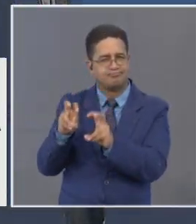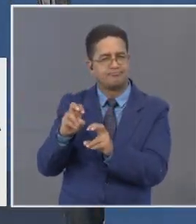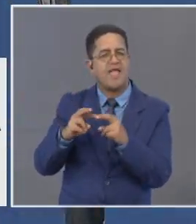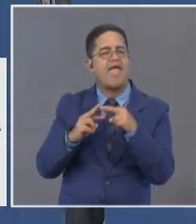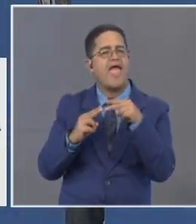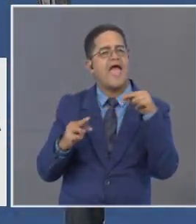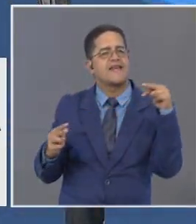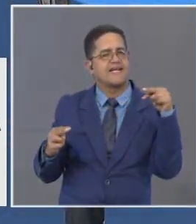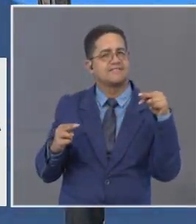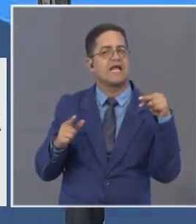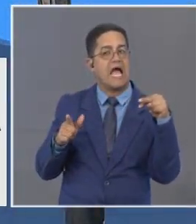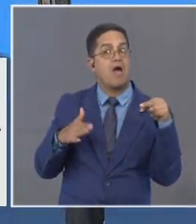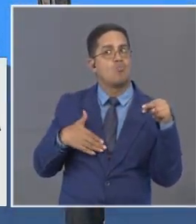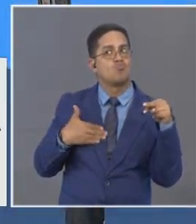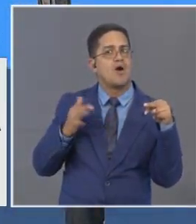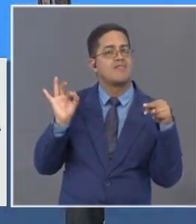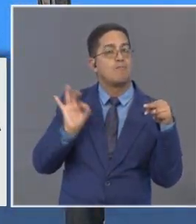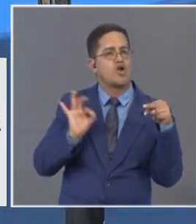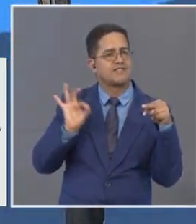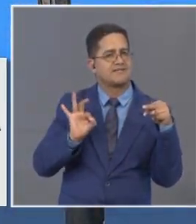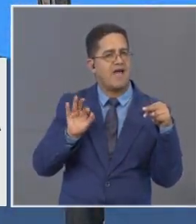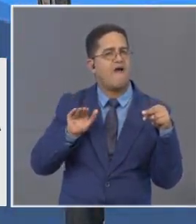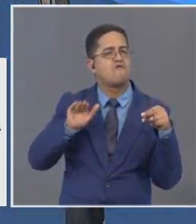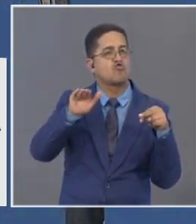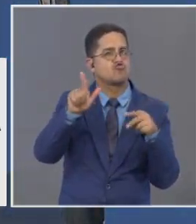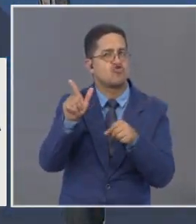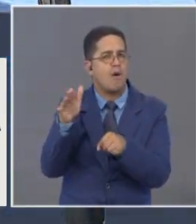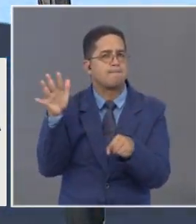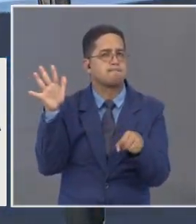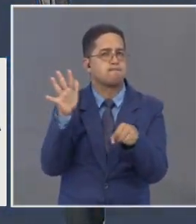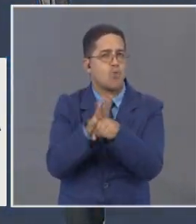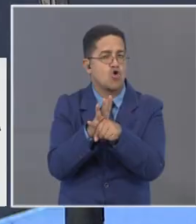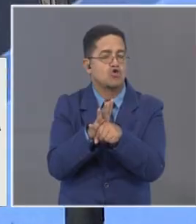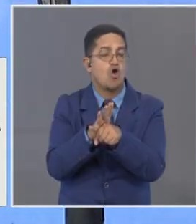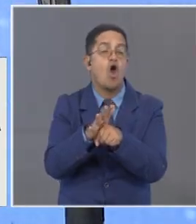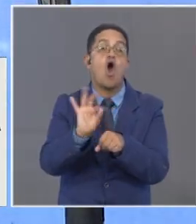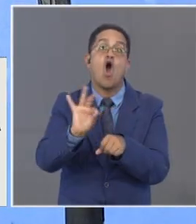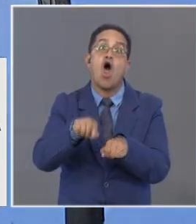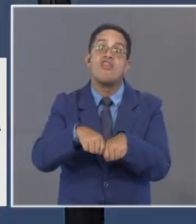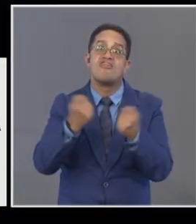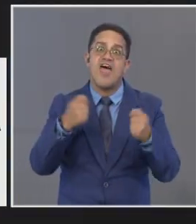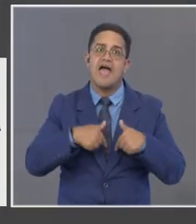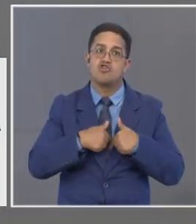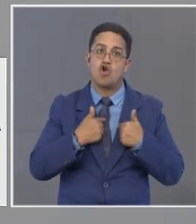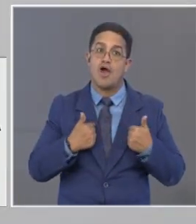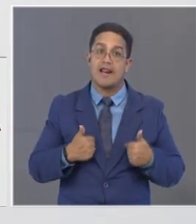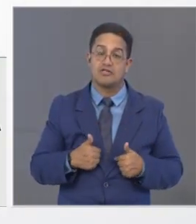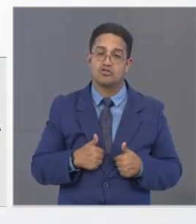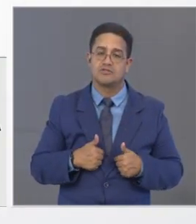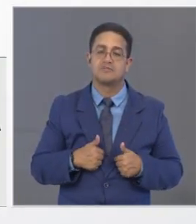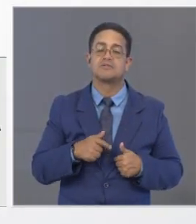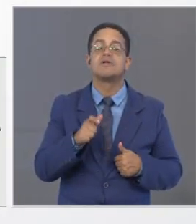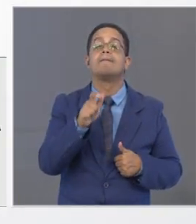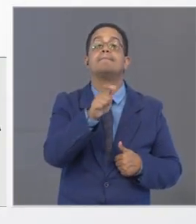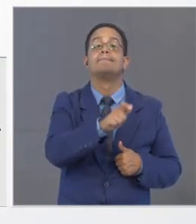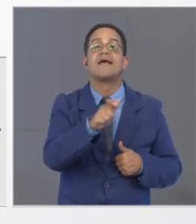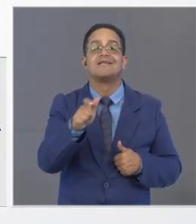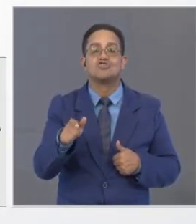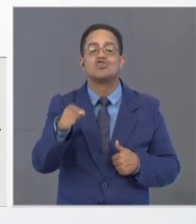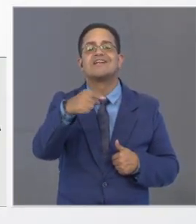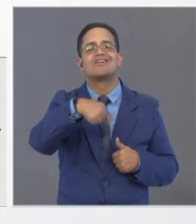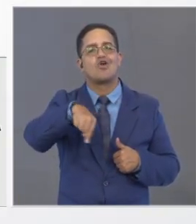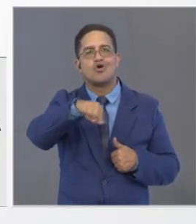la probabilidad de tener algún daño o alguna enfermedad cardiovascular. Este paciente le vamos a hacer